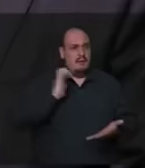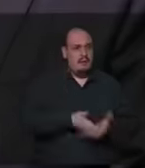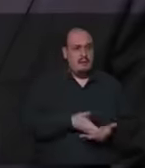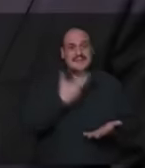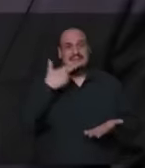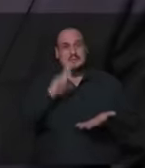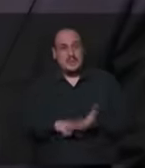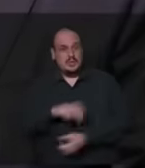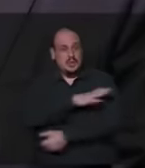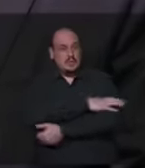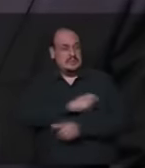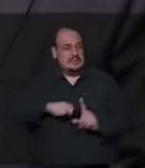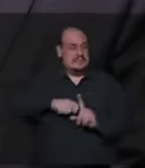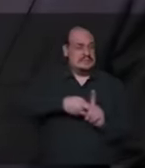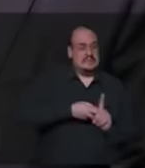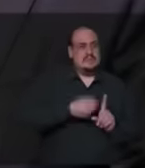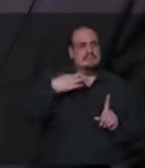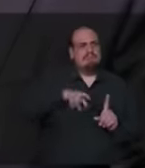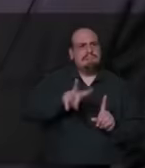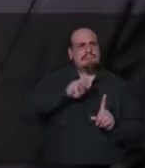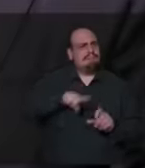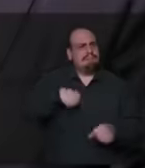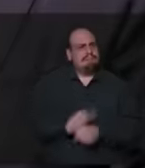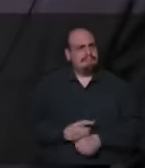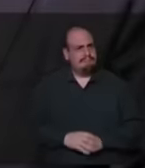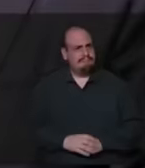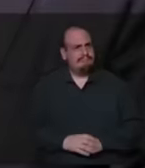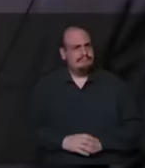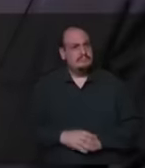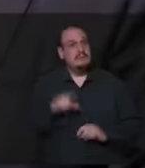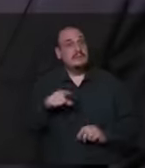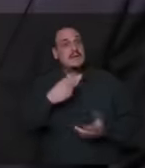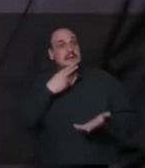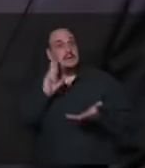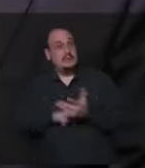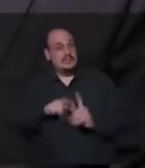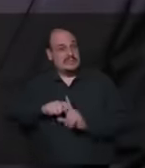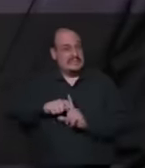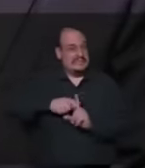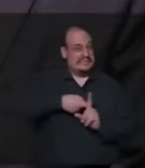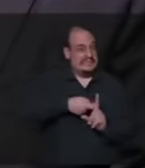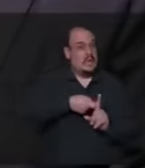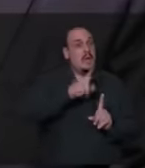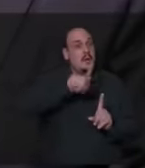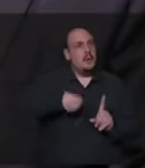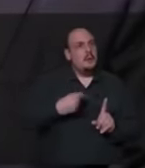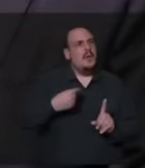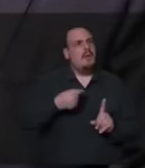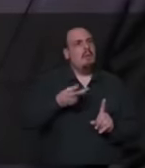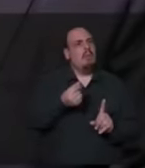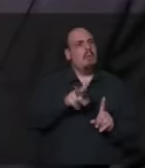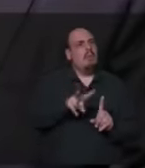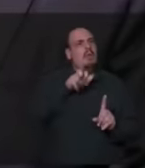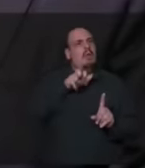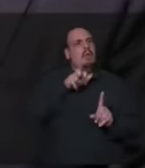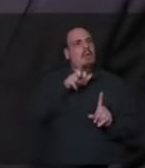fiscal escandalosa que hay. Y que si aún así con esa presión fiscal escandalosa se llegara a ganar plata, aparece